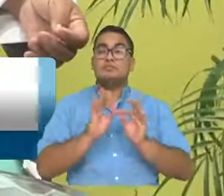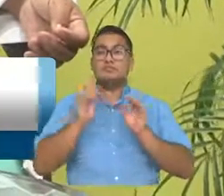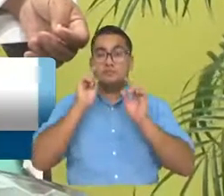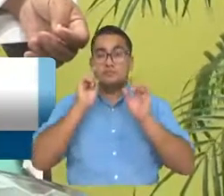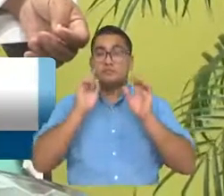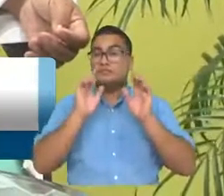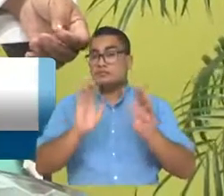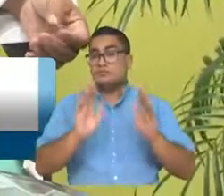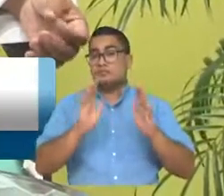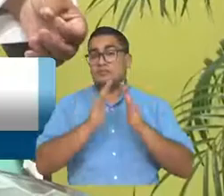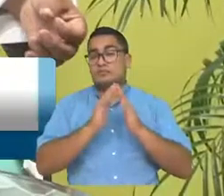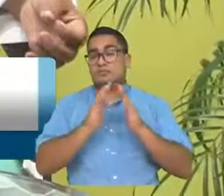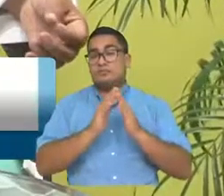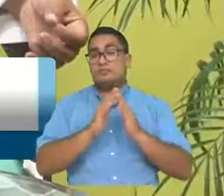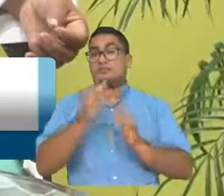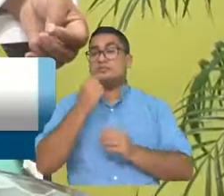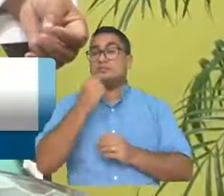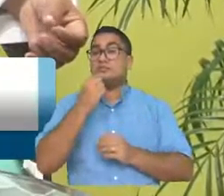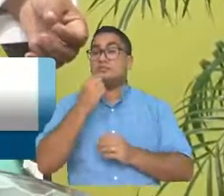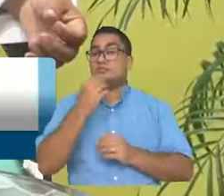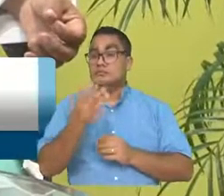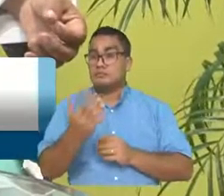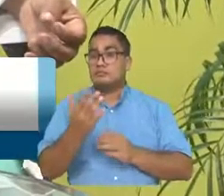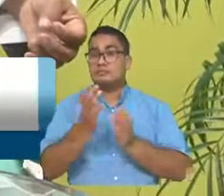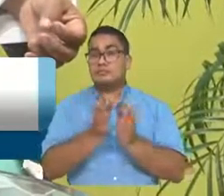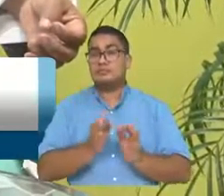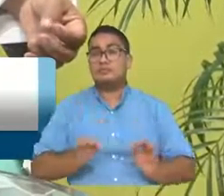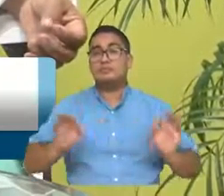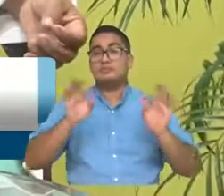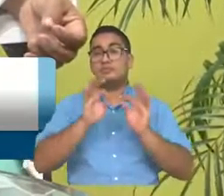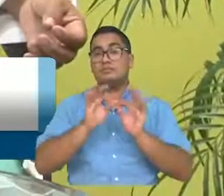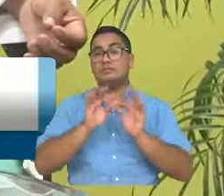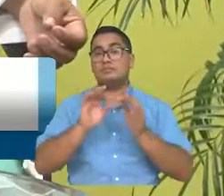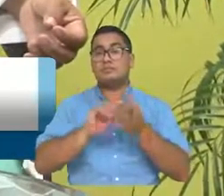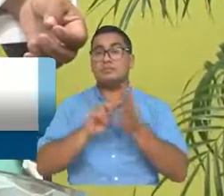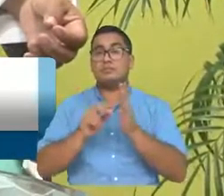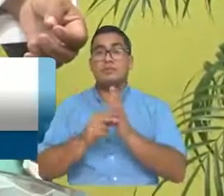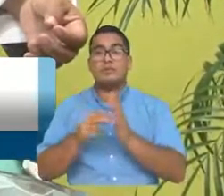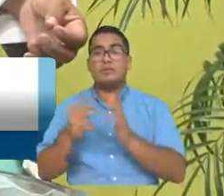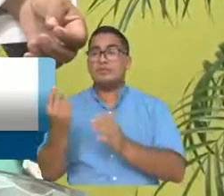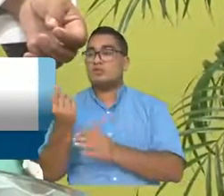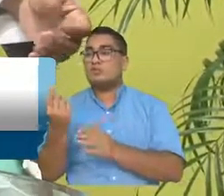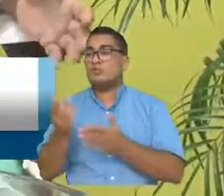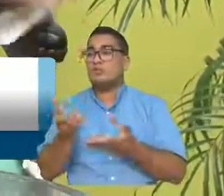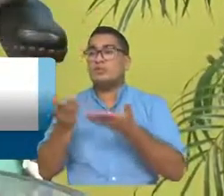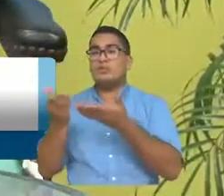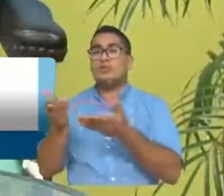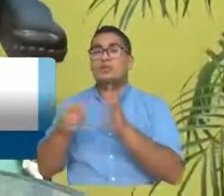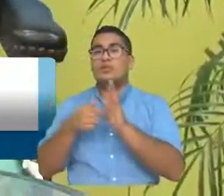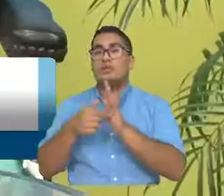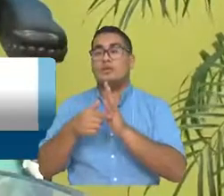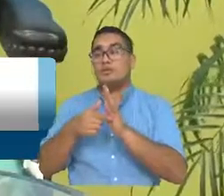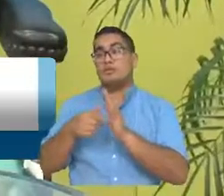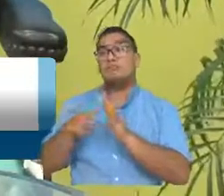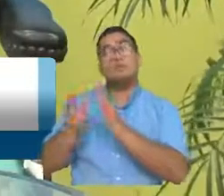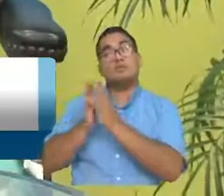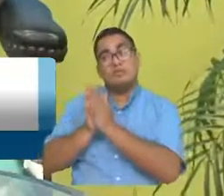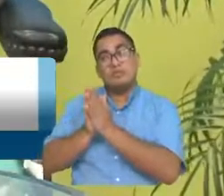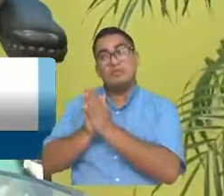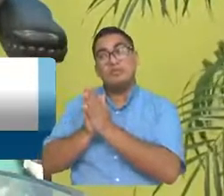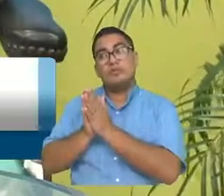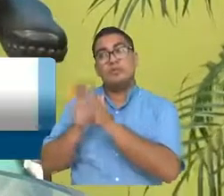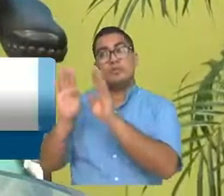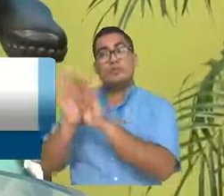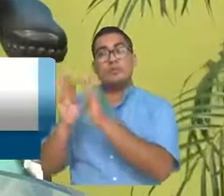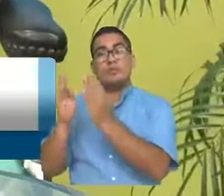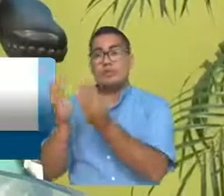no llegue a gravedad, sino que la persona pueda tratarlo en casa y aislado. Y aislado, así es. Que